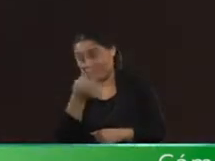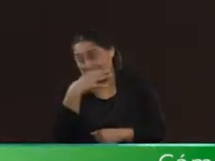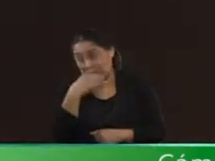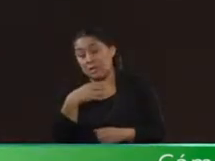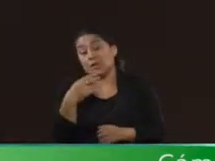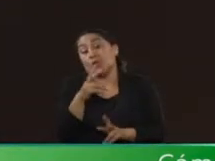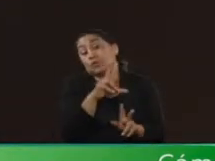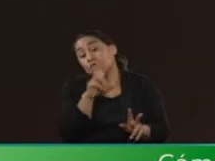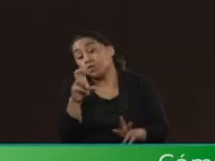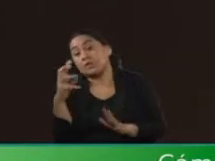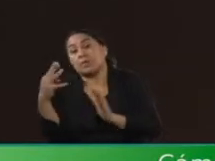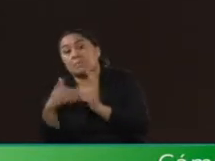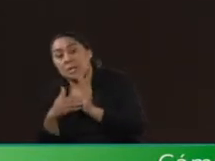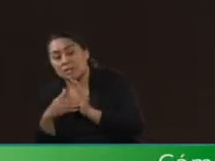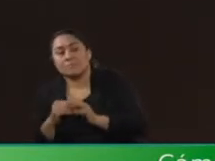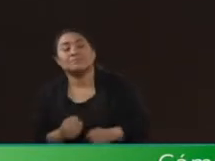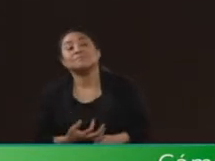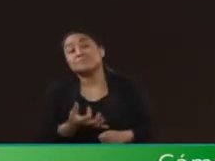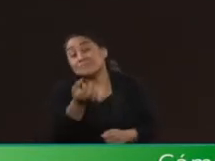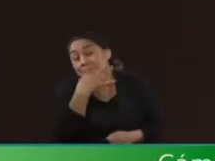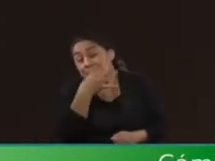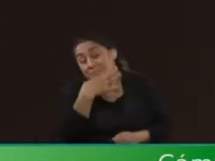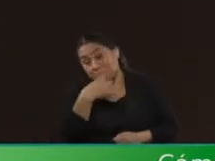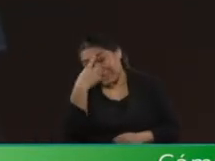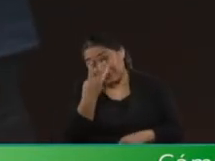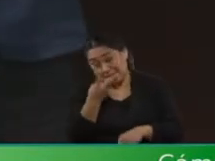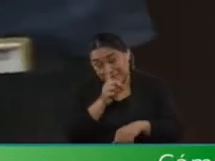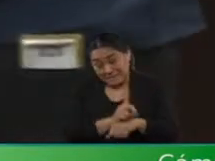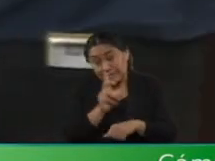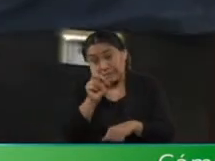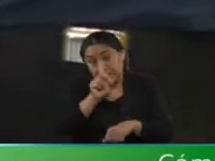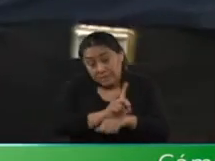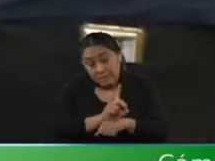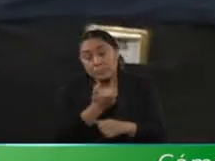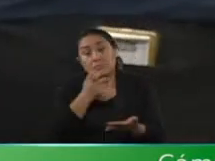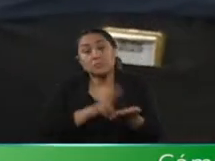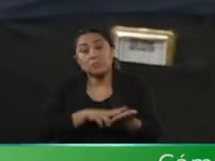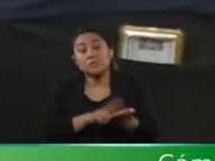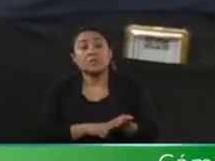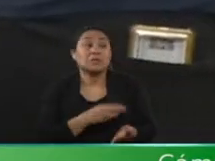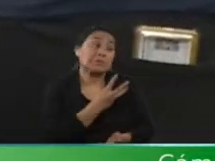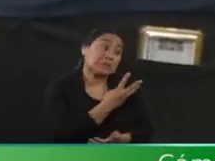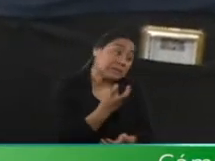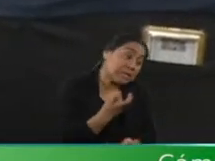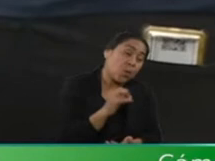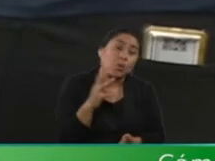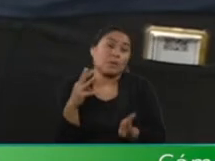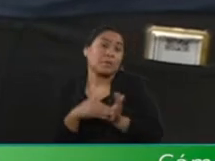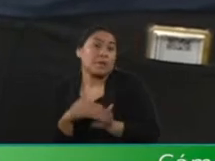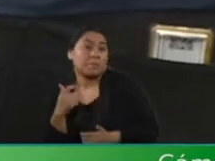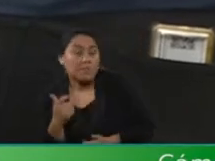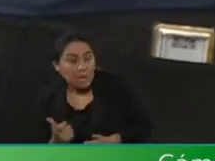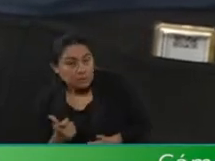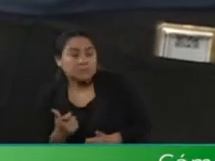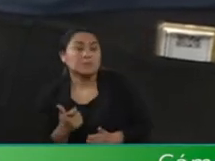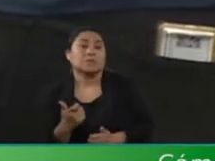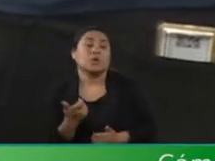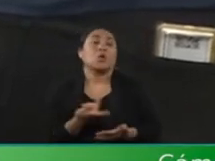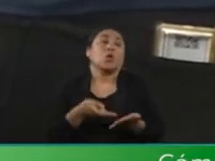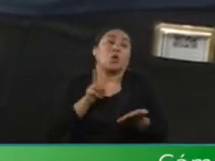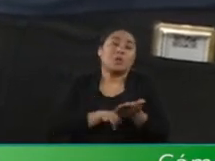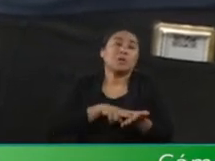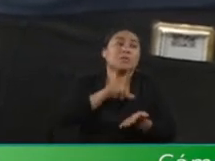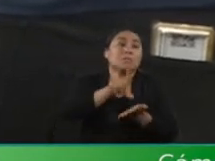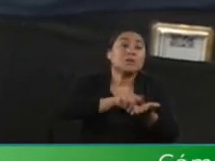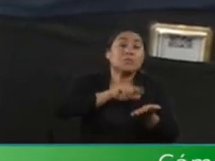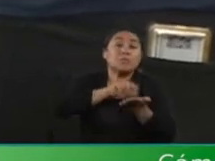visita los medicamentos para 30 días cuestan desde 300 hasta 3,000 pes en conjunto el gasto mensual que